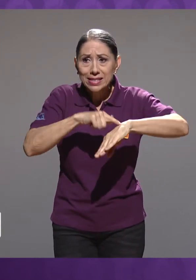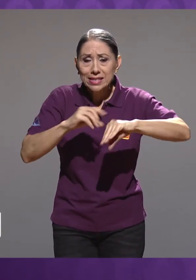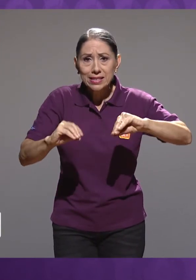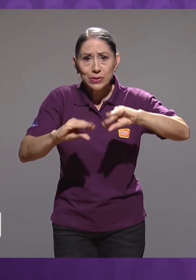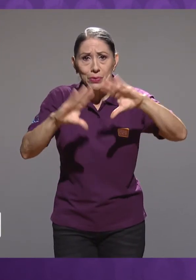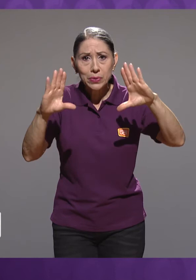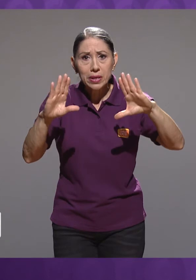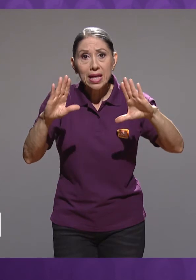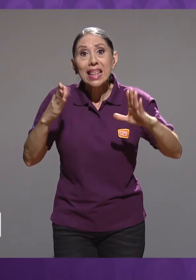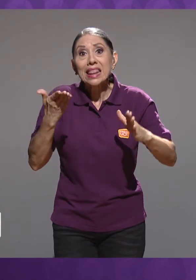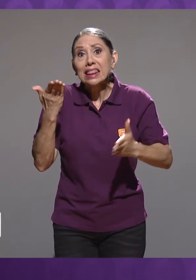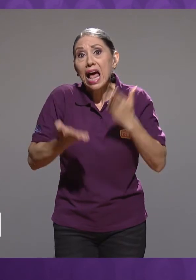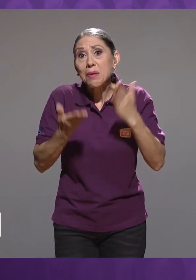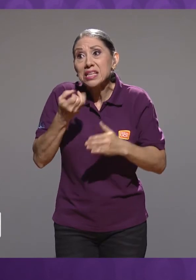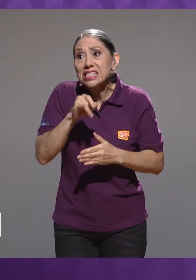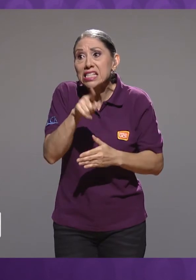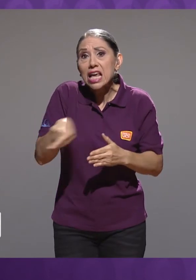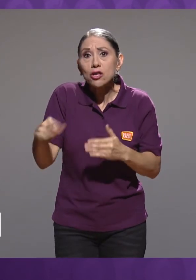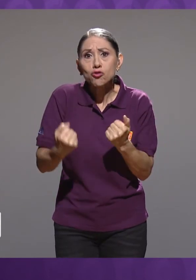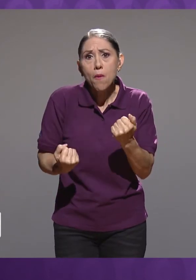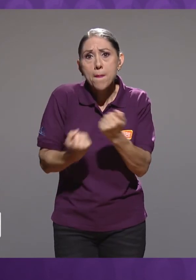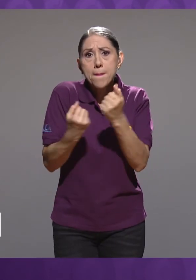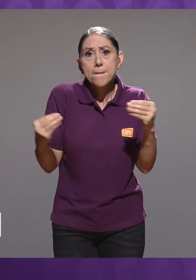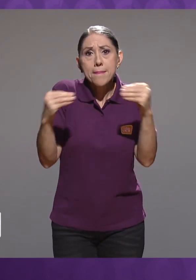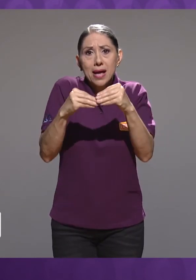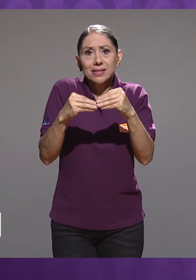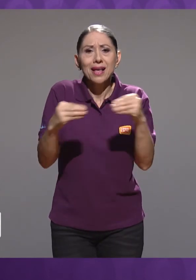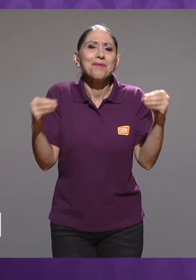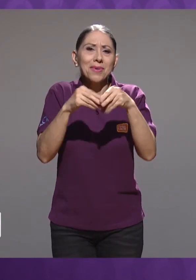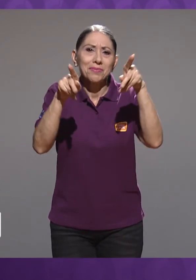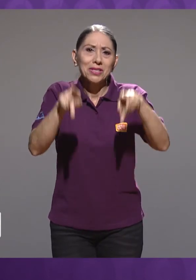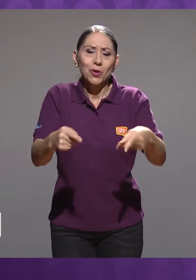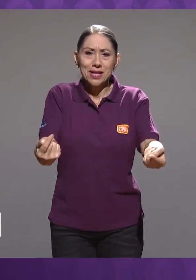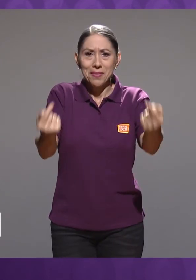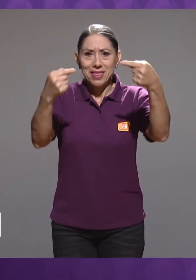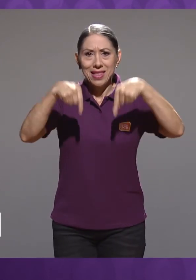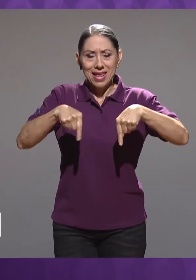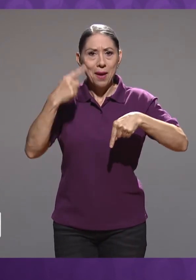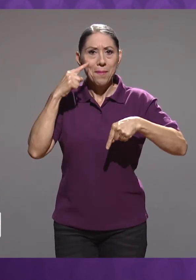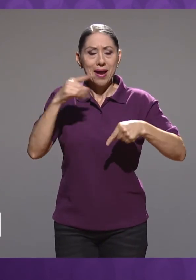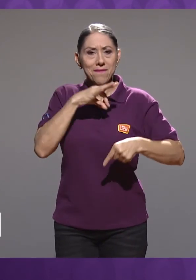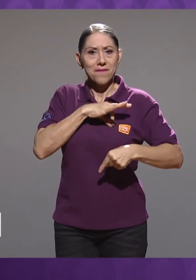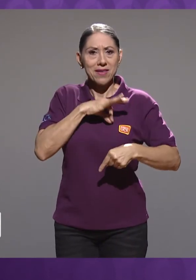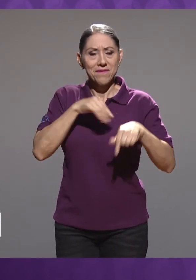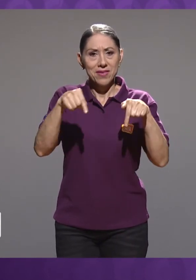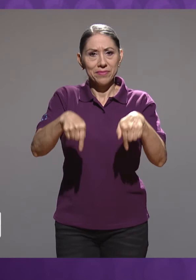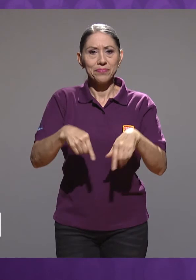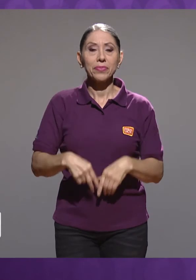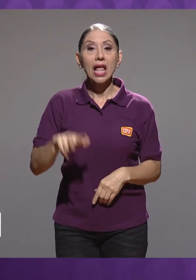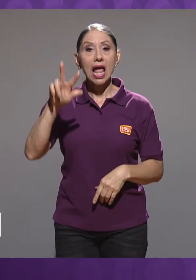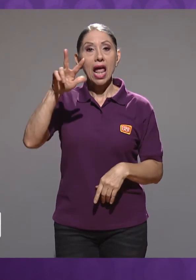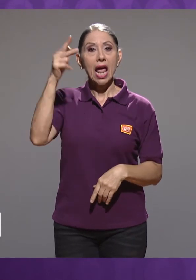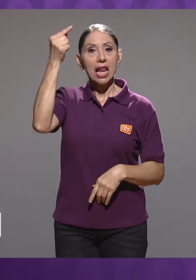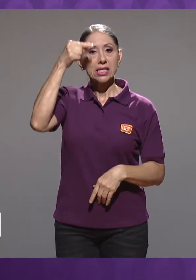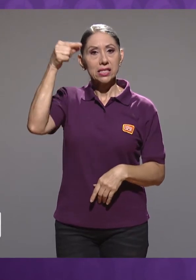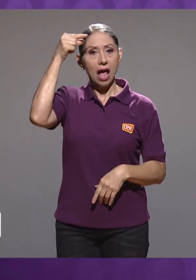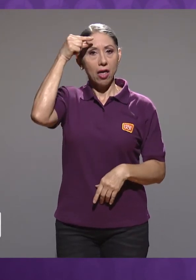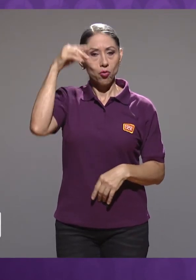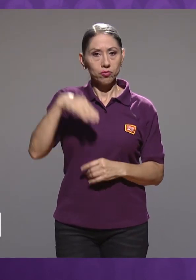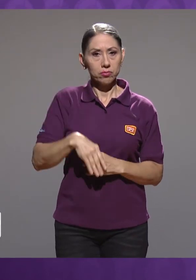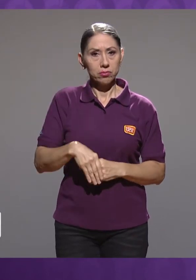mayores vendrían a recibir los beneficios que tenemos aquí. El Estado como